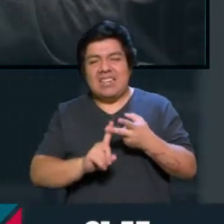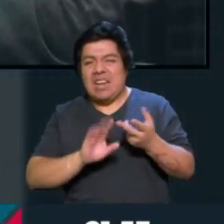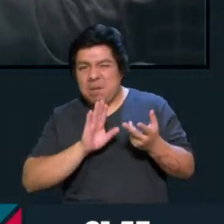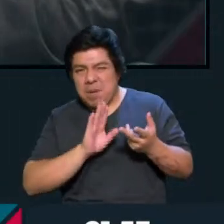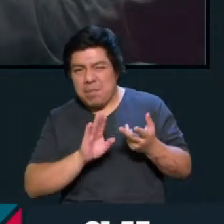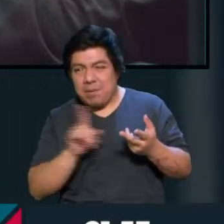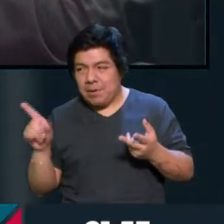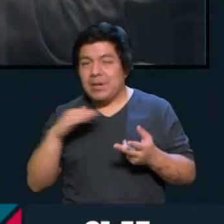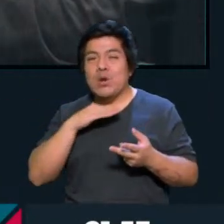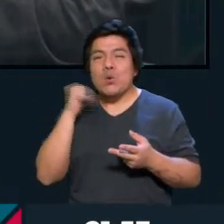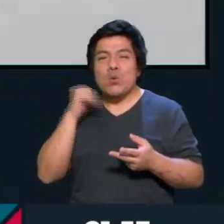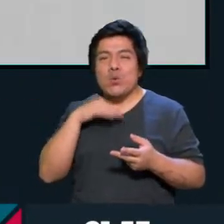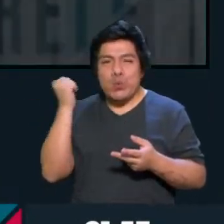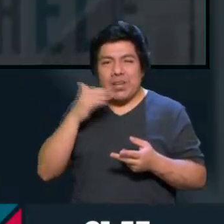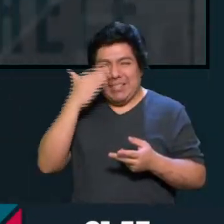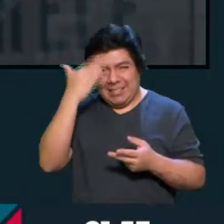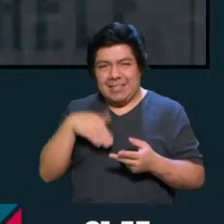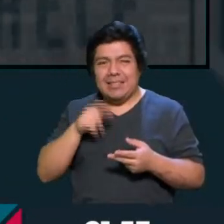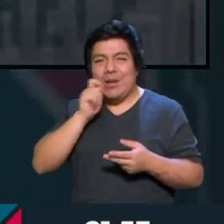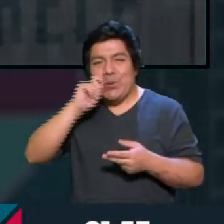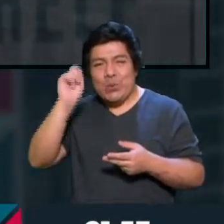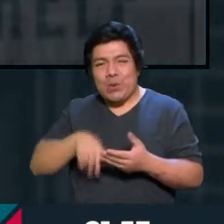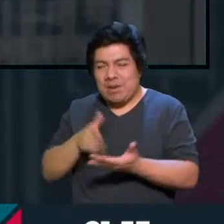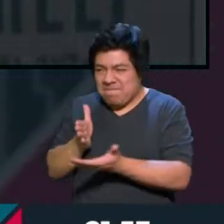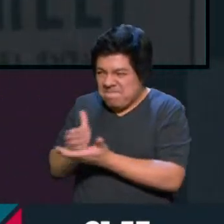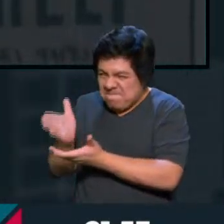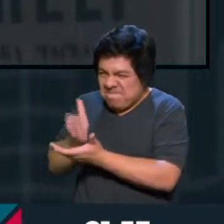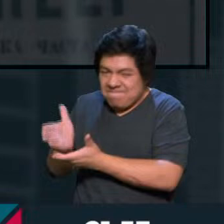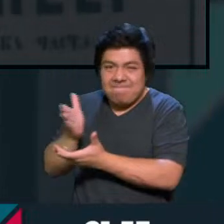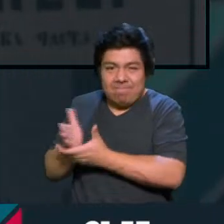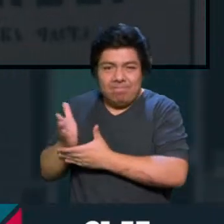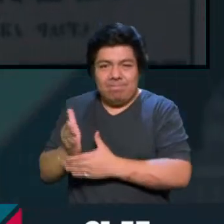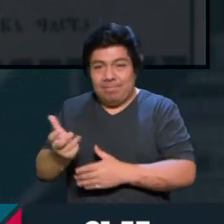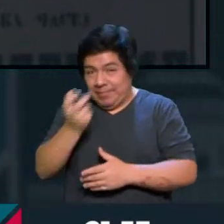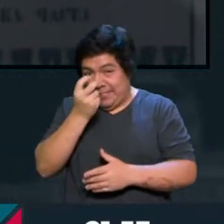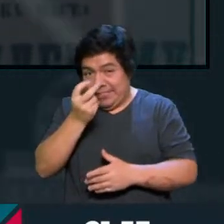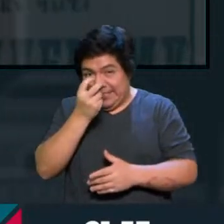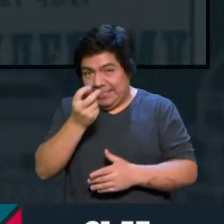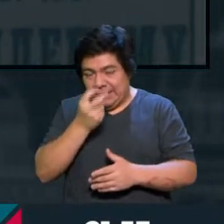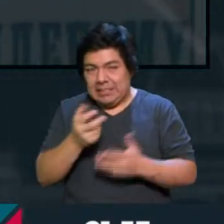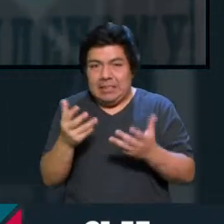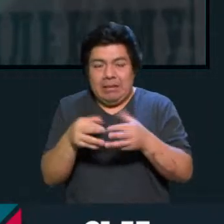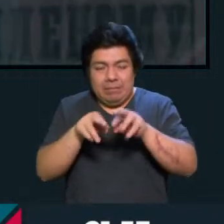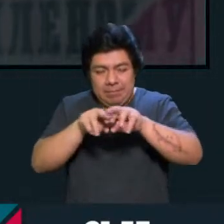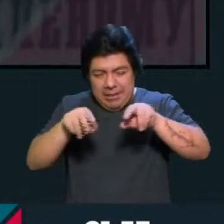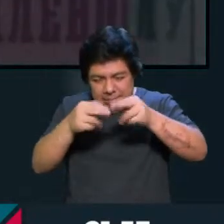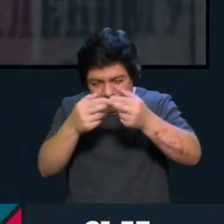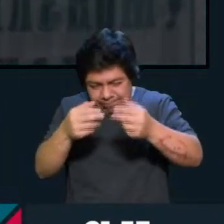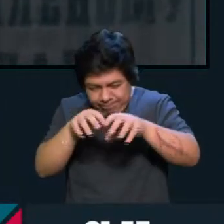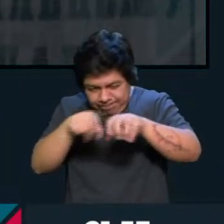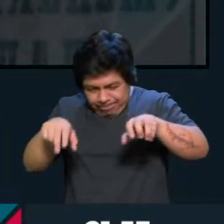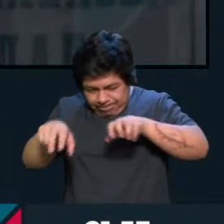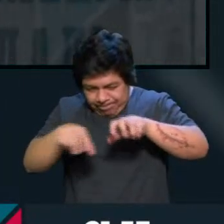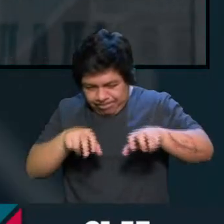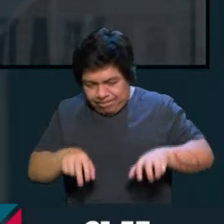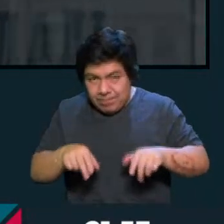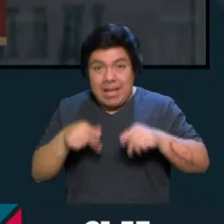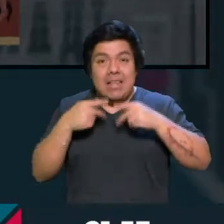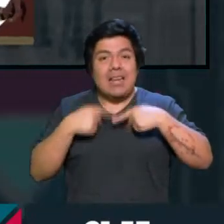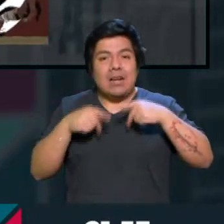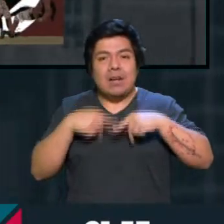los alemanes y la invasión de Ucrania, pues es prácticamente desintegrado. Sus integrantes van a